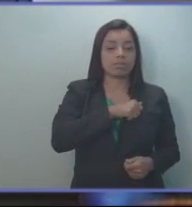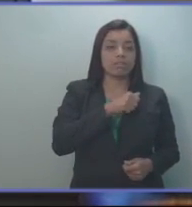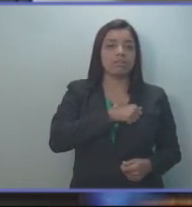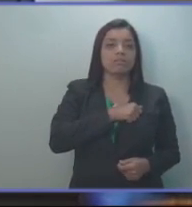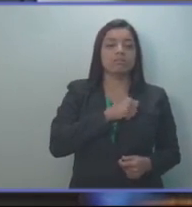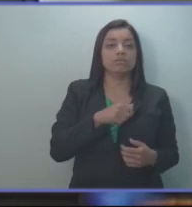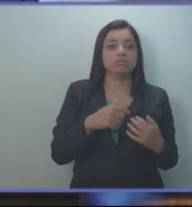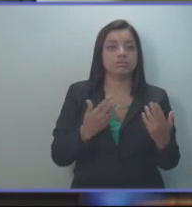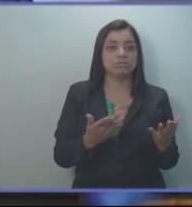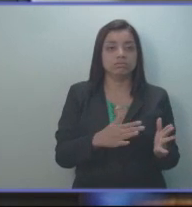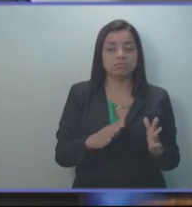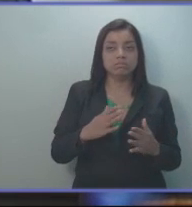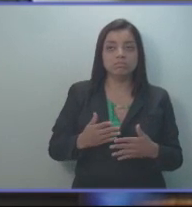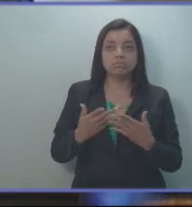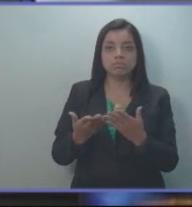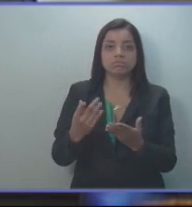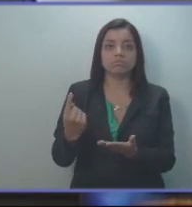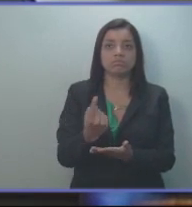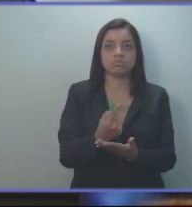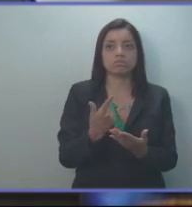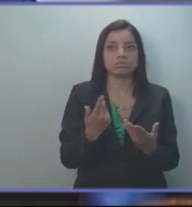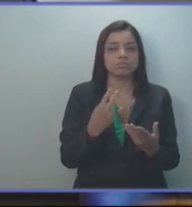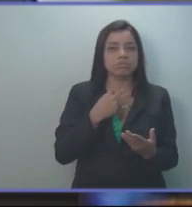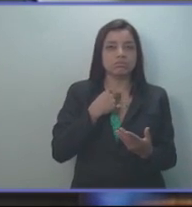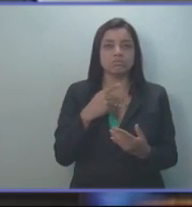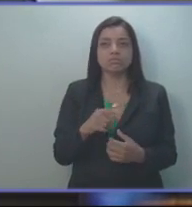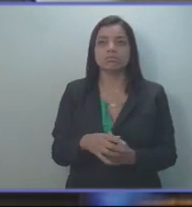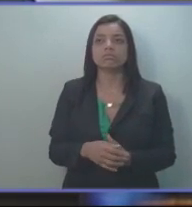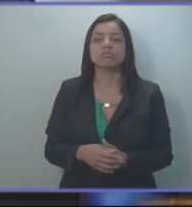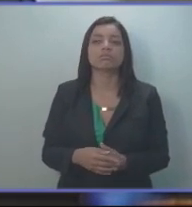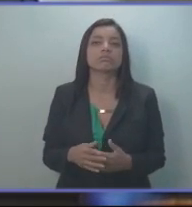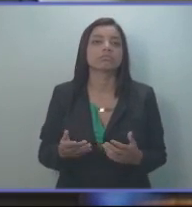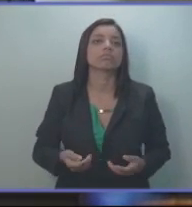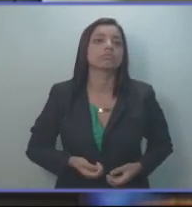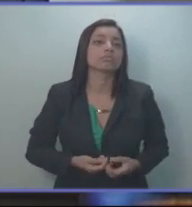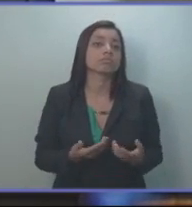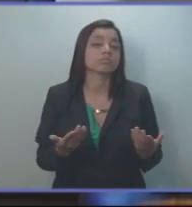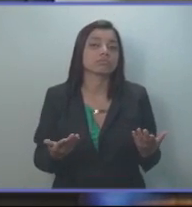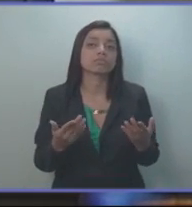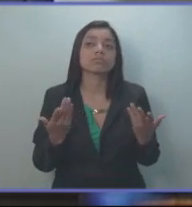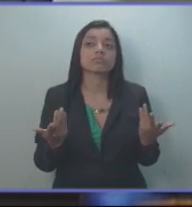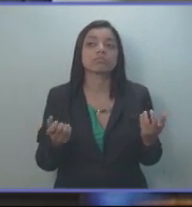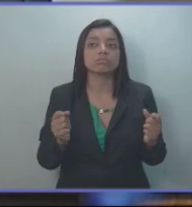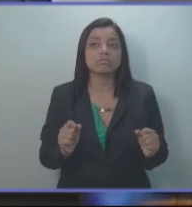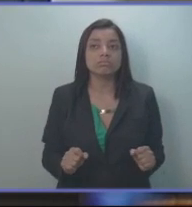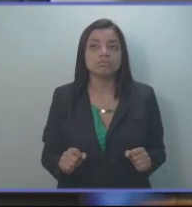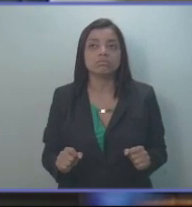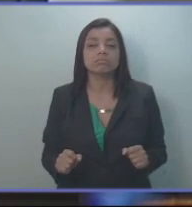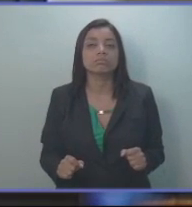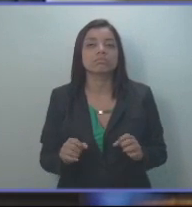de ayudarles a estas personas afectadas. Digo esto porque